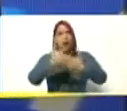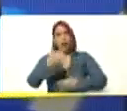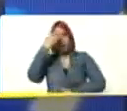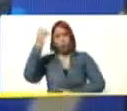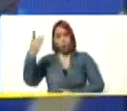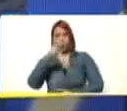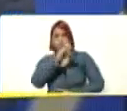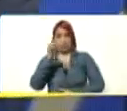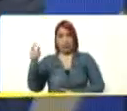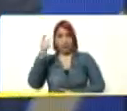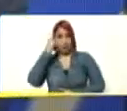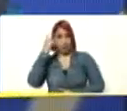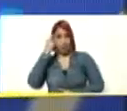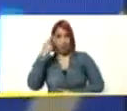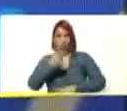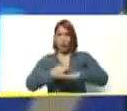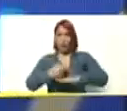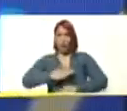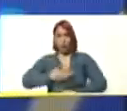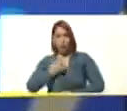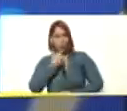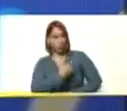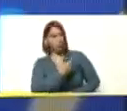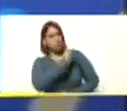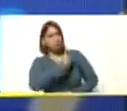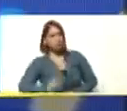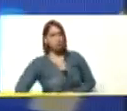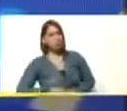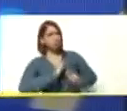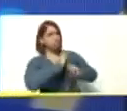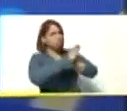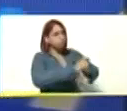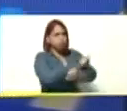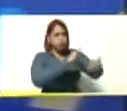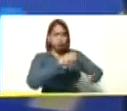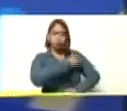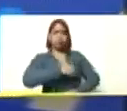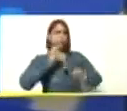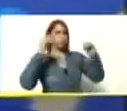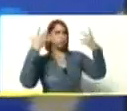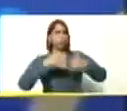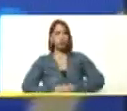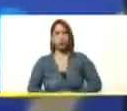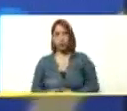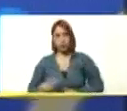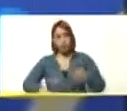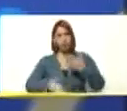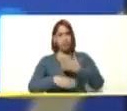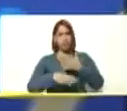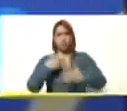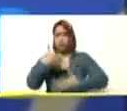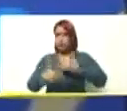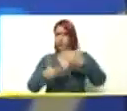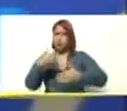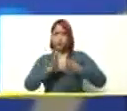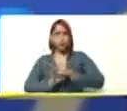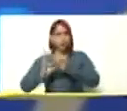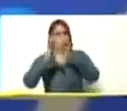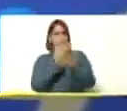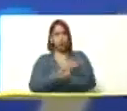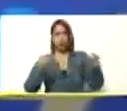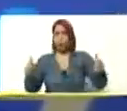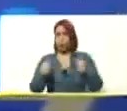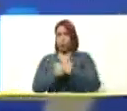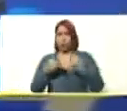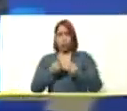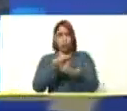de gobierno, yo pueda decirle a mi comandante presente, mi comandante presidente, misión cumplida. Vamos avanzando en unidad perfecta, con usted,